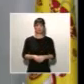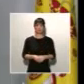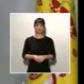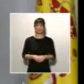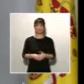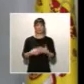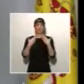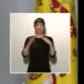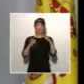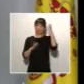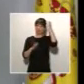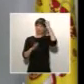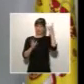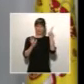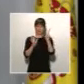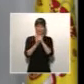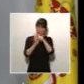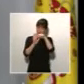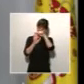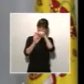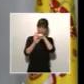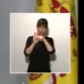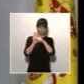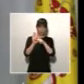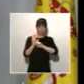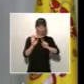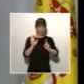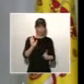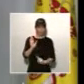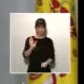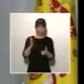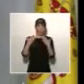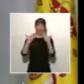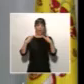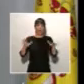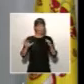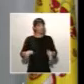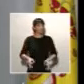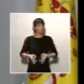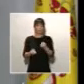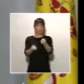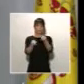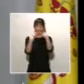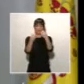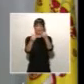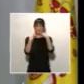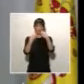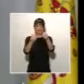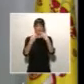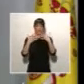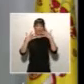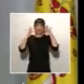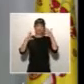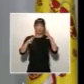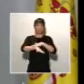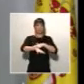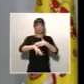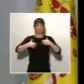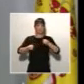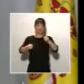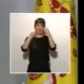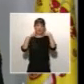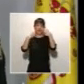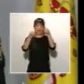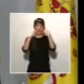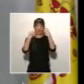Decreto, a pesar de los consejos que están permanente bombardeándonos a través del Ministerio de Sanidad, a través incluso de los